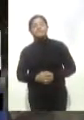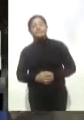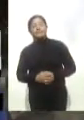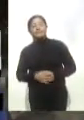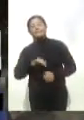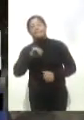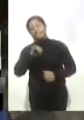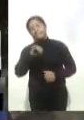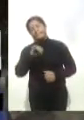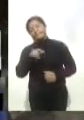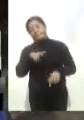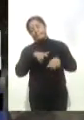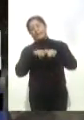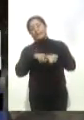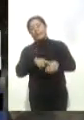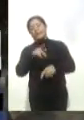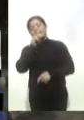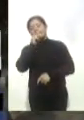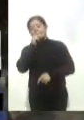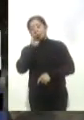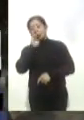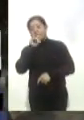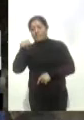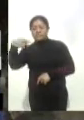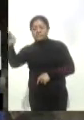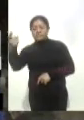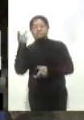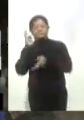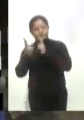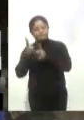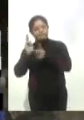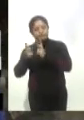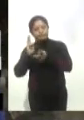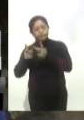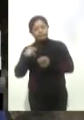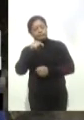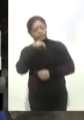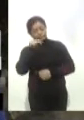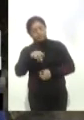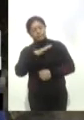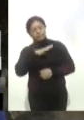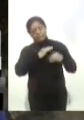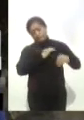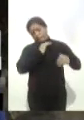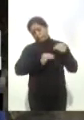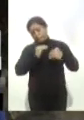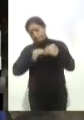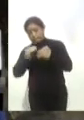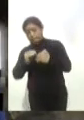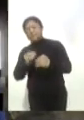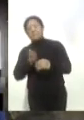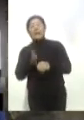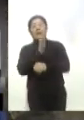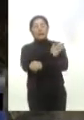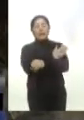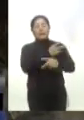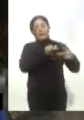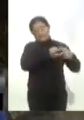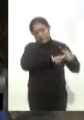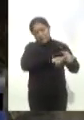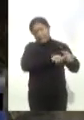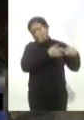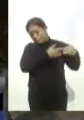chicos hablando con ellos y con sus papás al terminar de nuestro proceso y al inicio de esta contingencia.